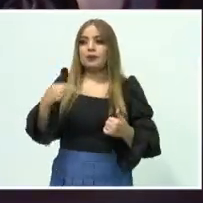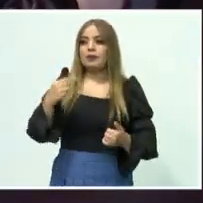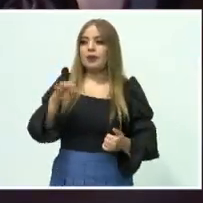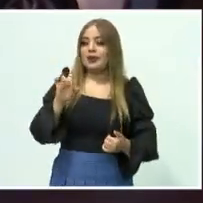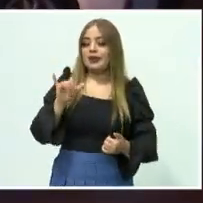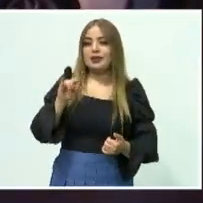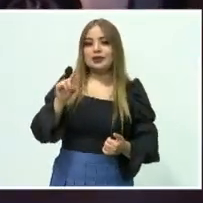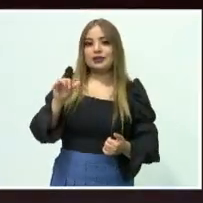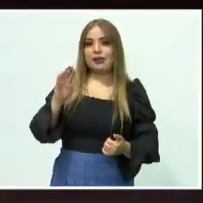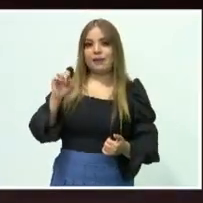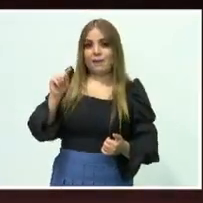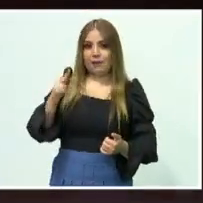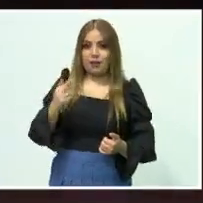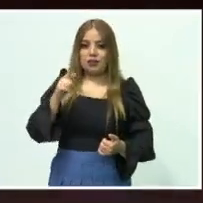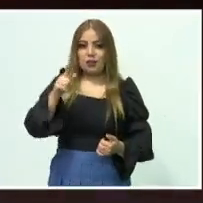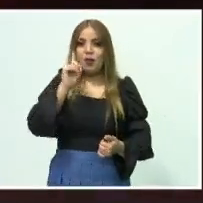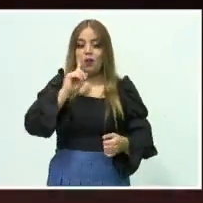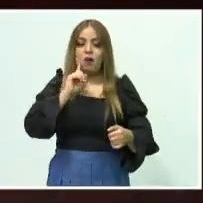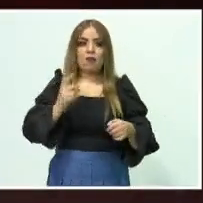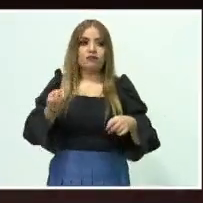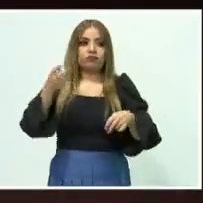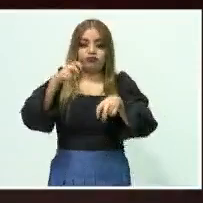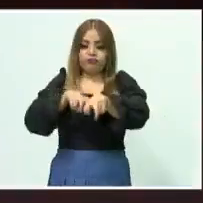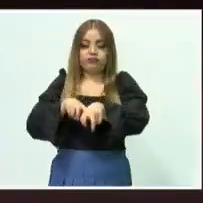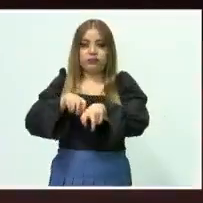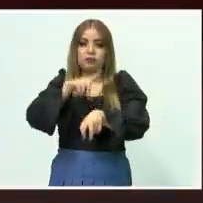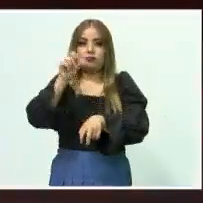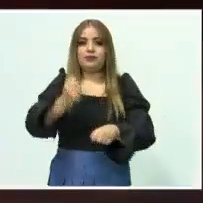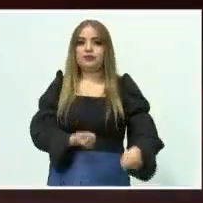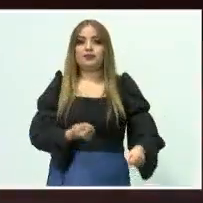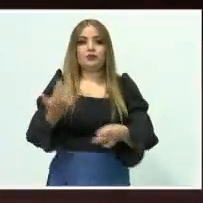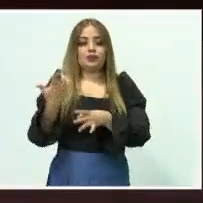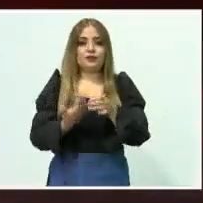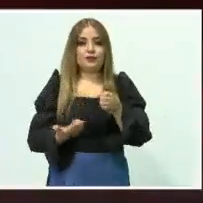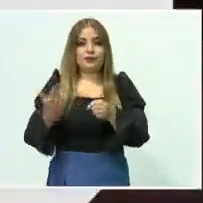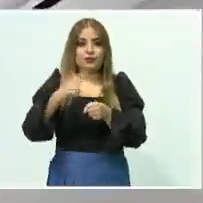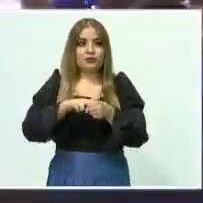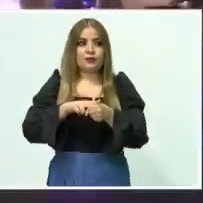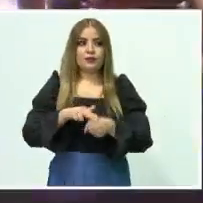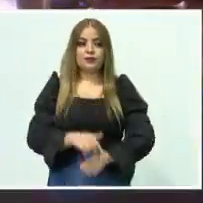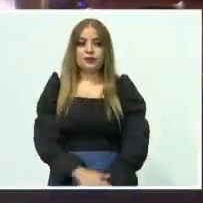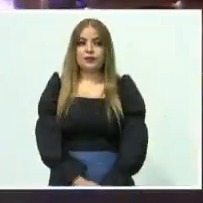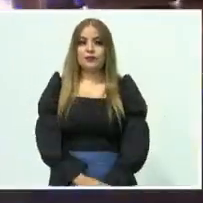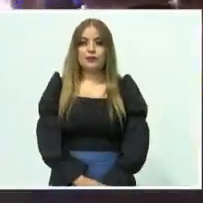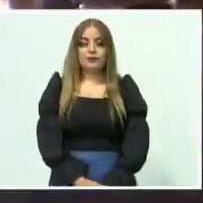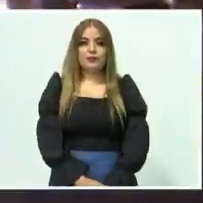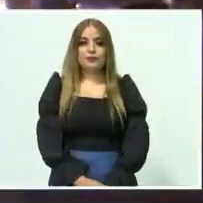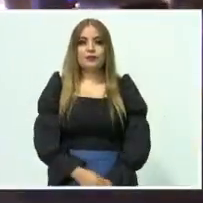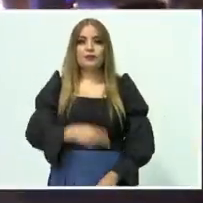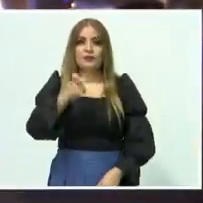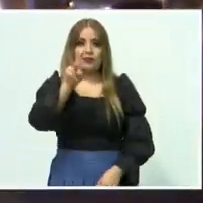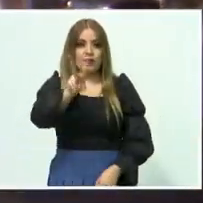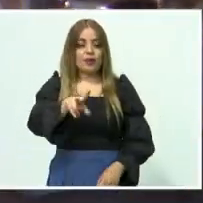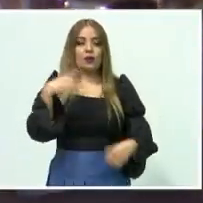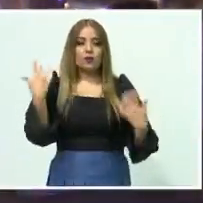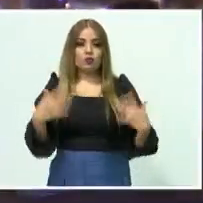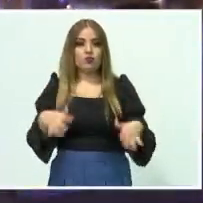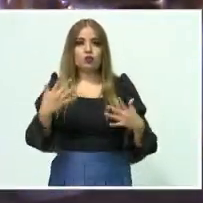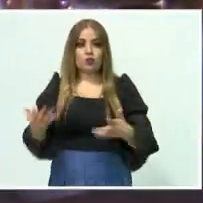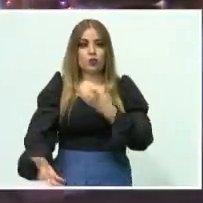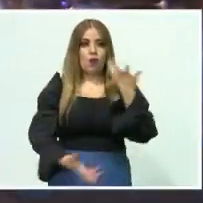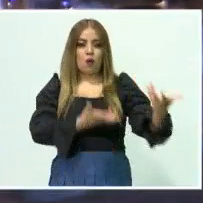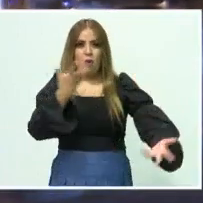16 años de edad, que iba de pasajera y fue llevada a un hospital. Un fuerte incendio presuntamente